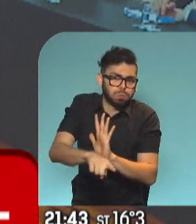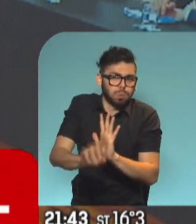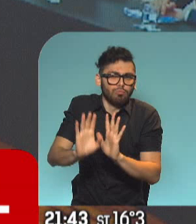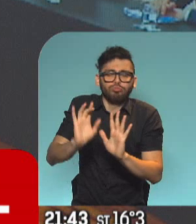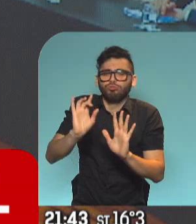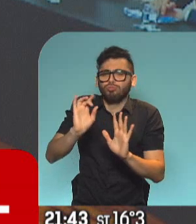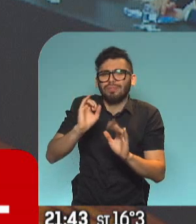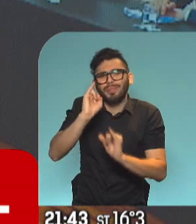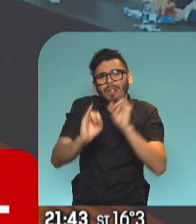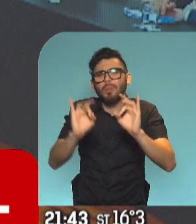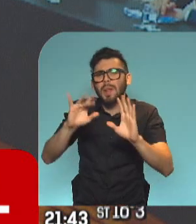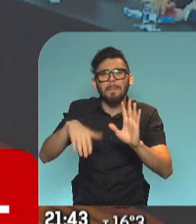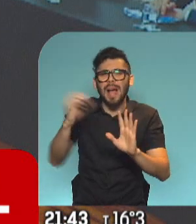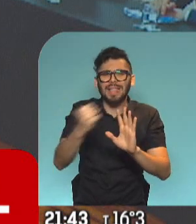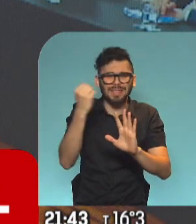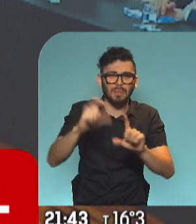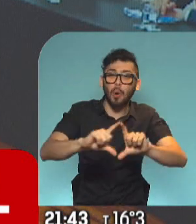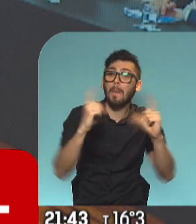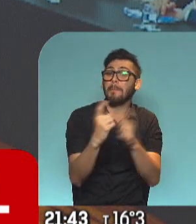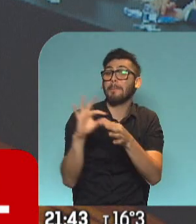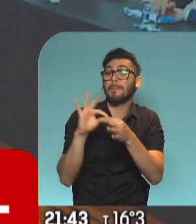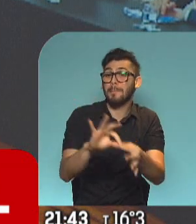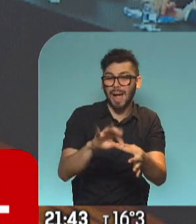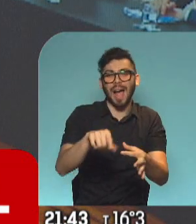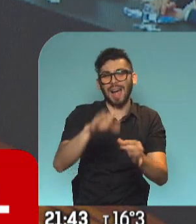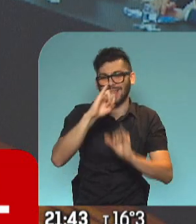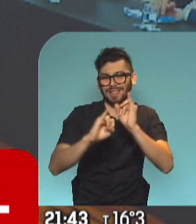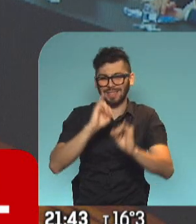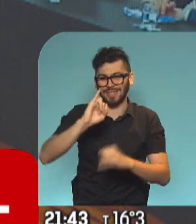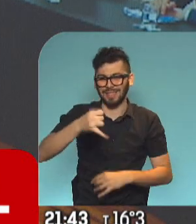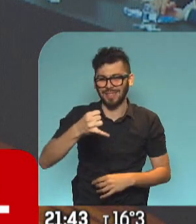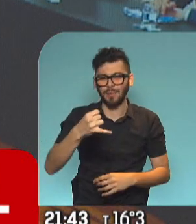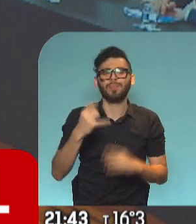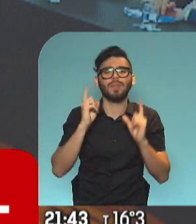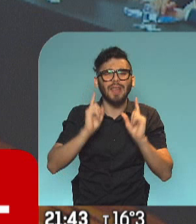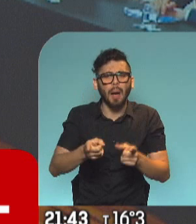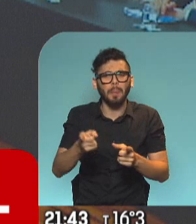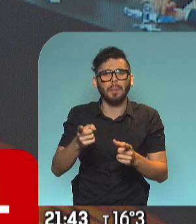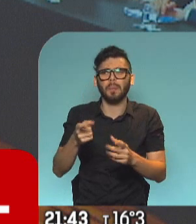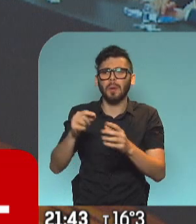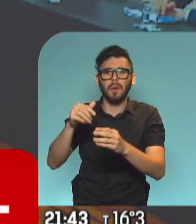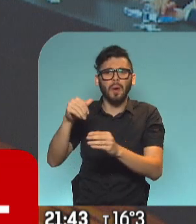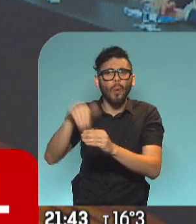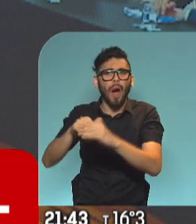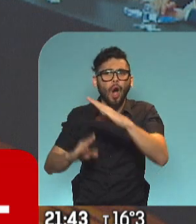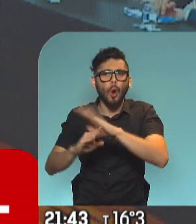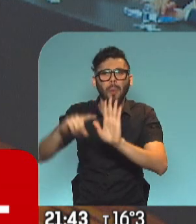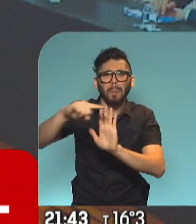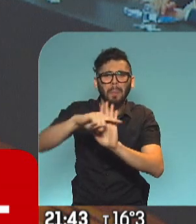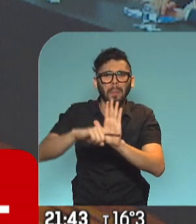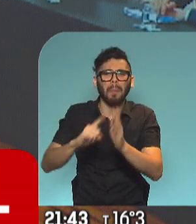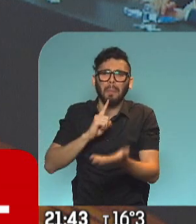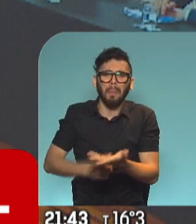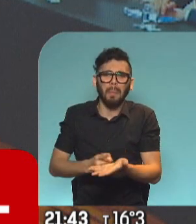que más le podrían afectar a la gente y sobre todo entender por qué el Banco Central saca esta batería de medidas. En líneas generales, lo que